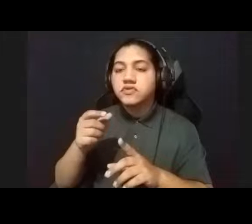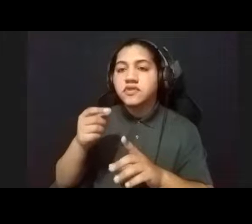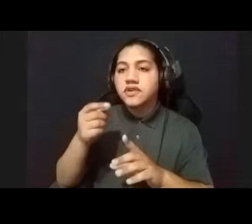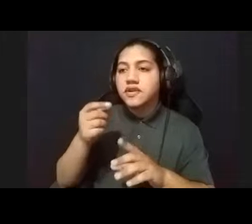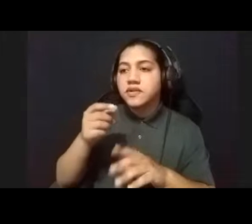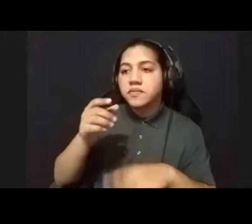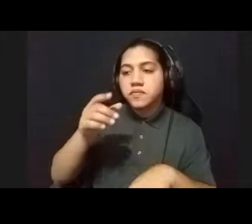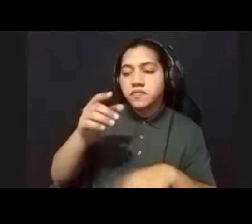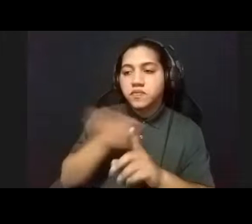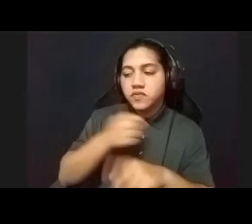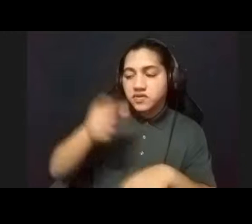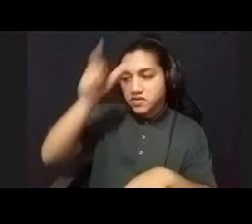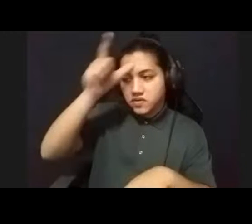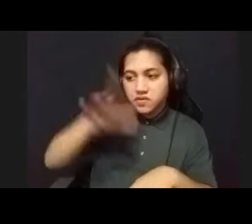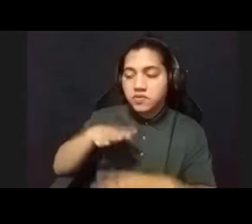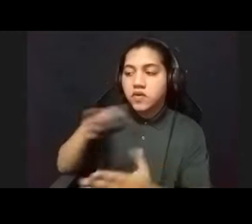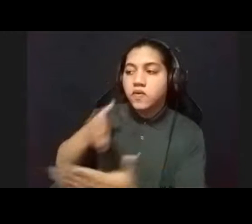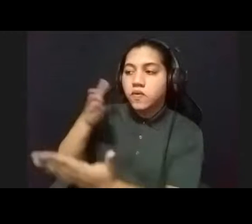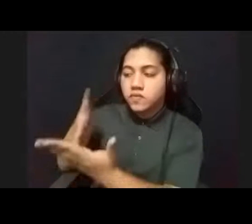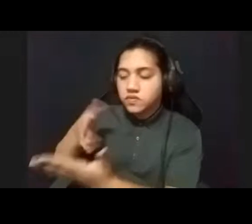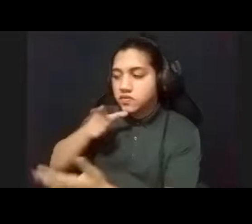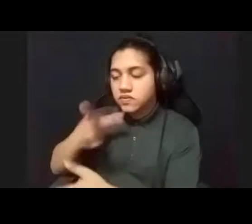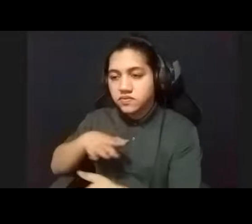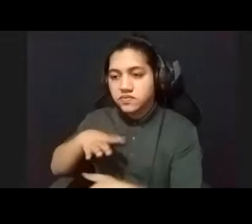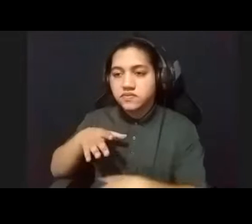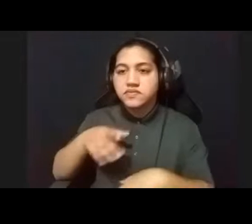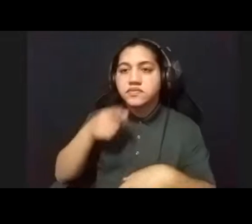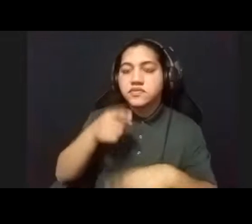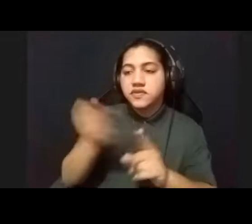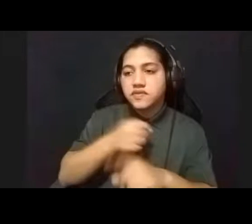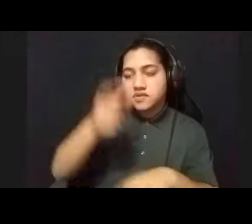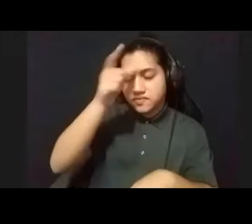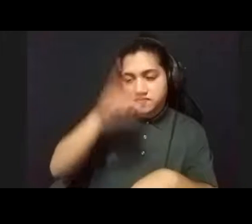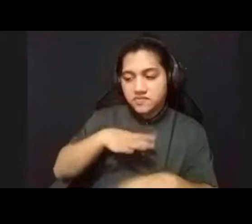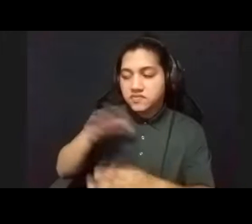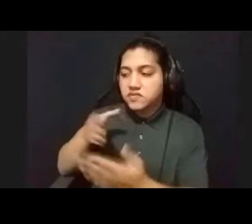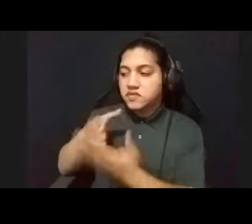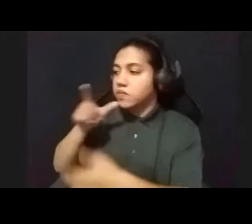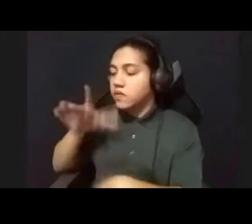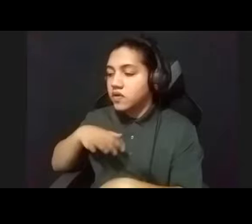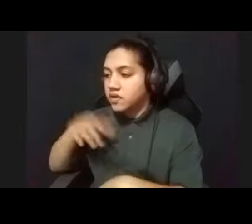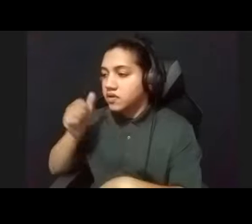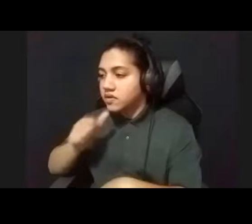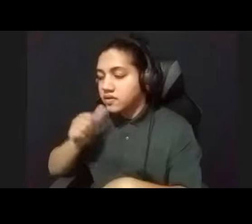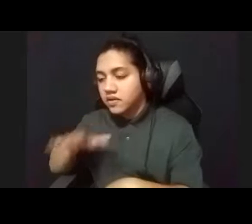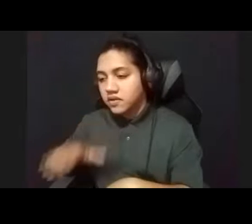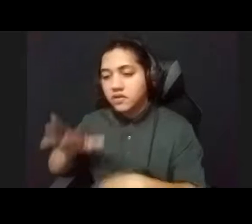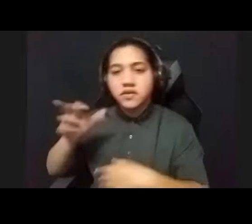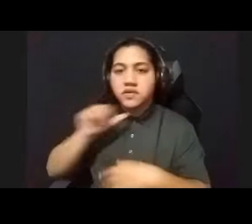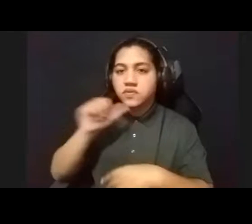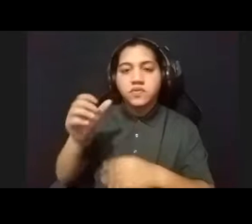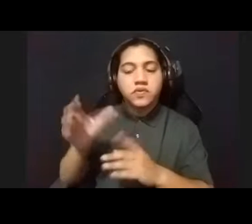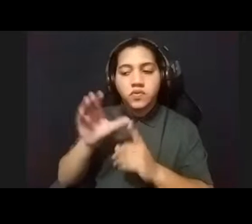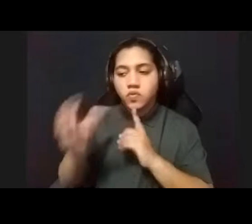para abordar este problema. La violencia de los hombres contra las mujeres y las niñas no se limita a una cultura, región o país